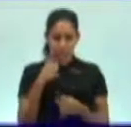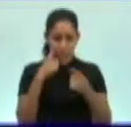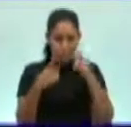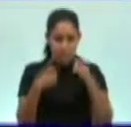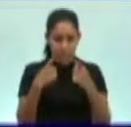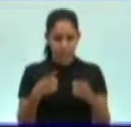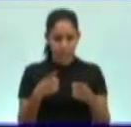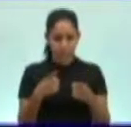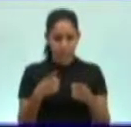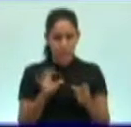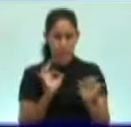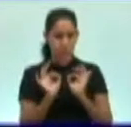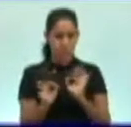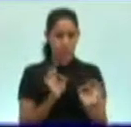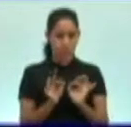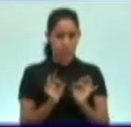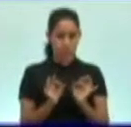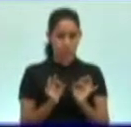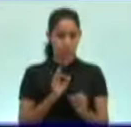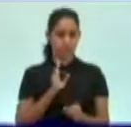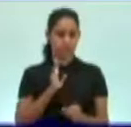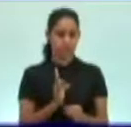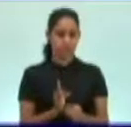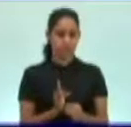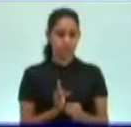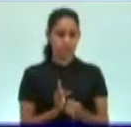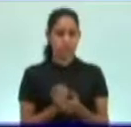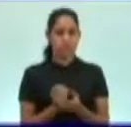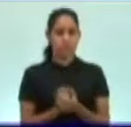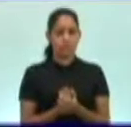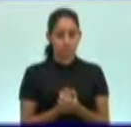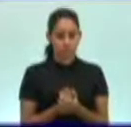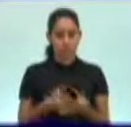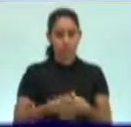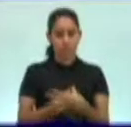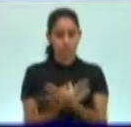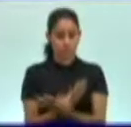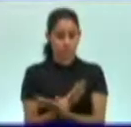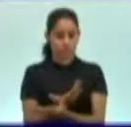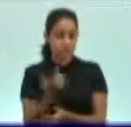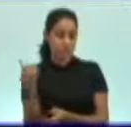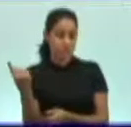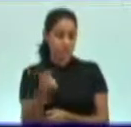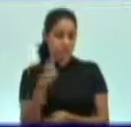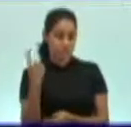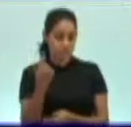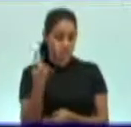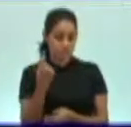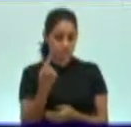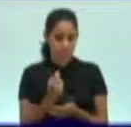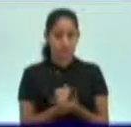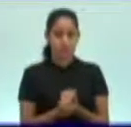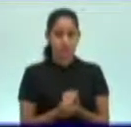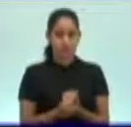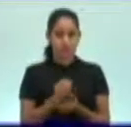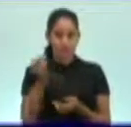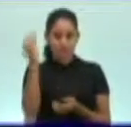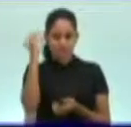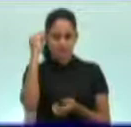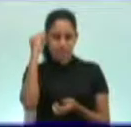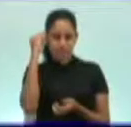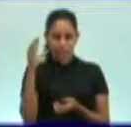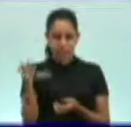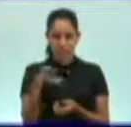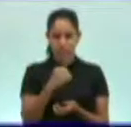fomentar entre sus integrantes valores cívicos a partir del